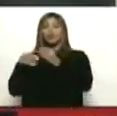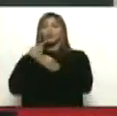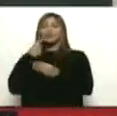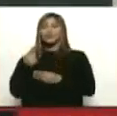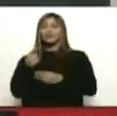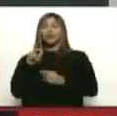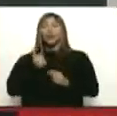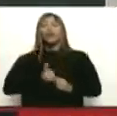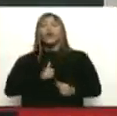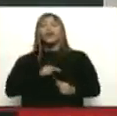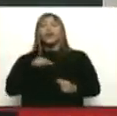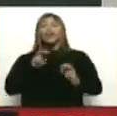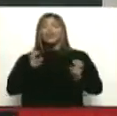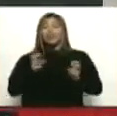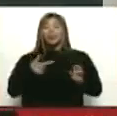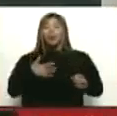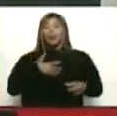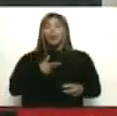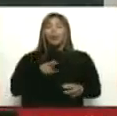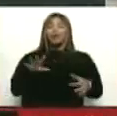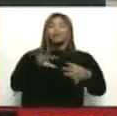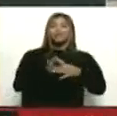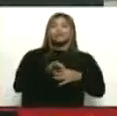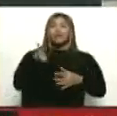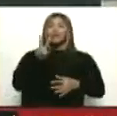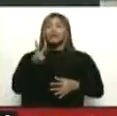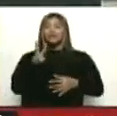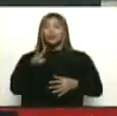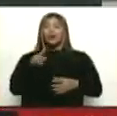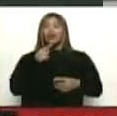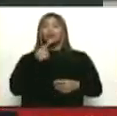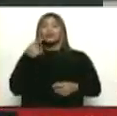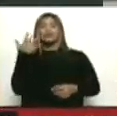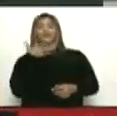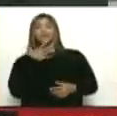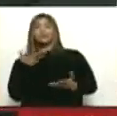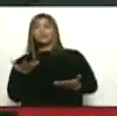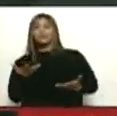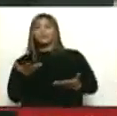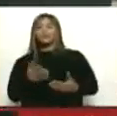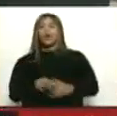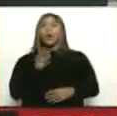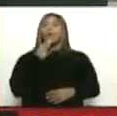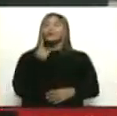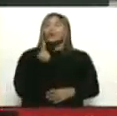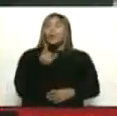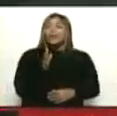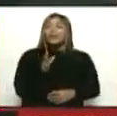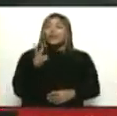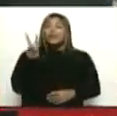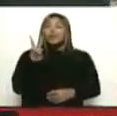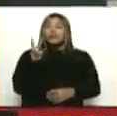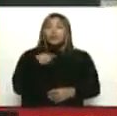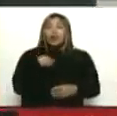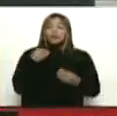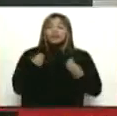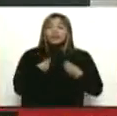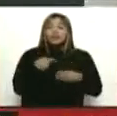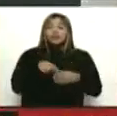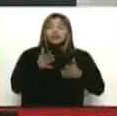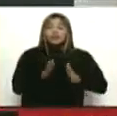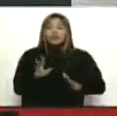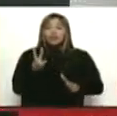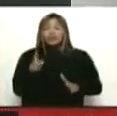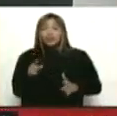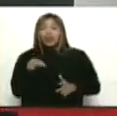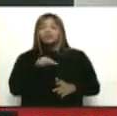cosa relacionada con Venezuela va a ser sometida a sospecha. O sea, por el simple hecho de ser venezolano,